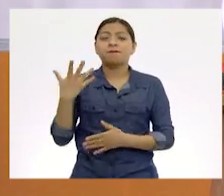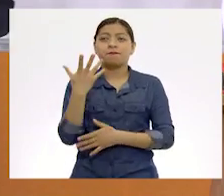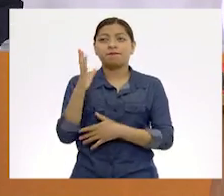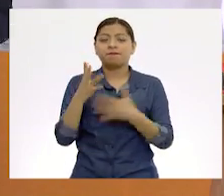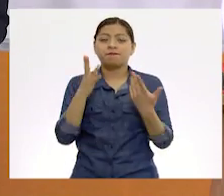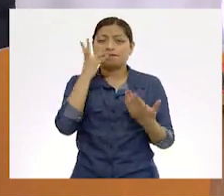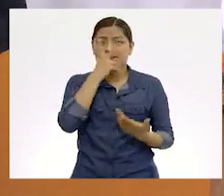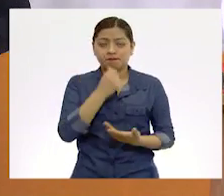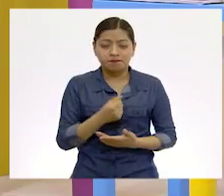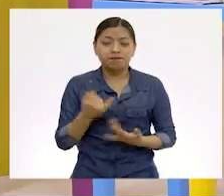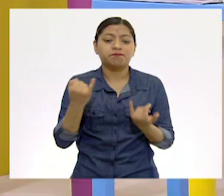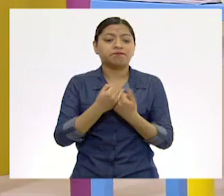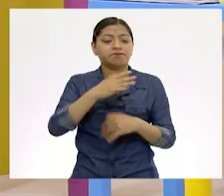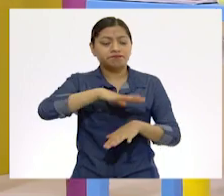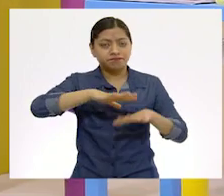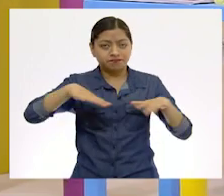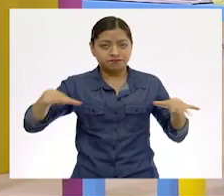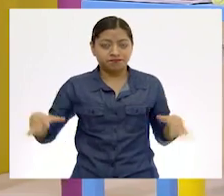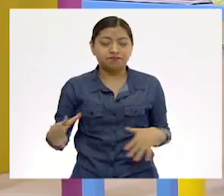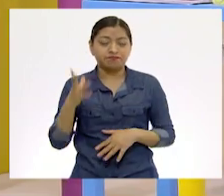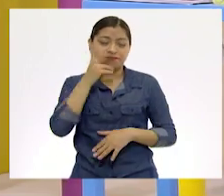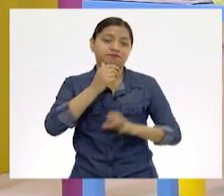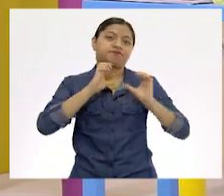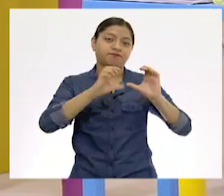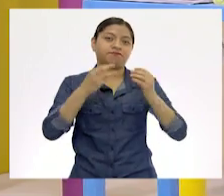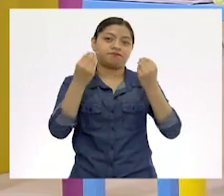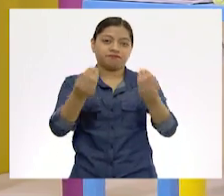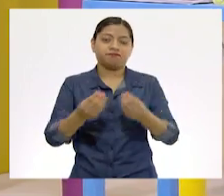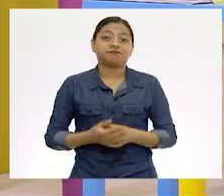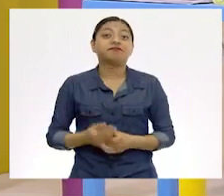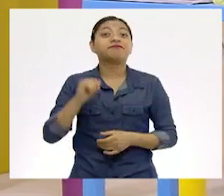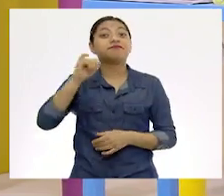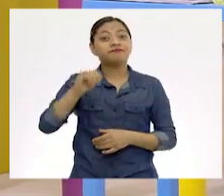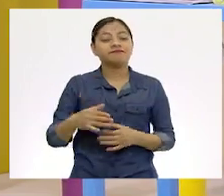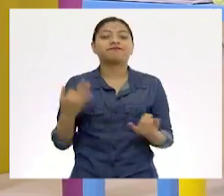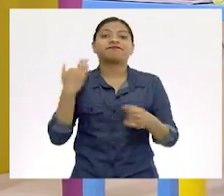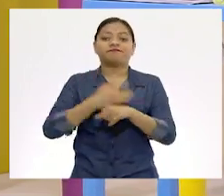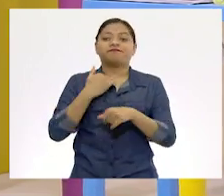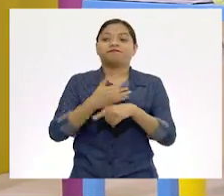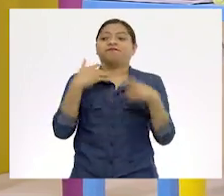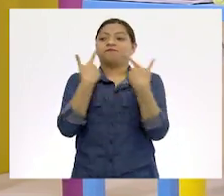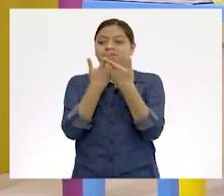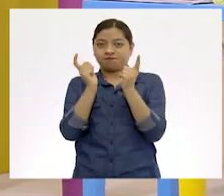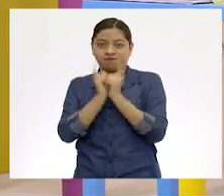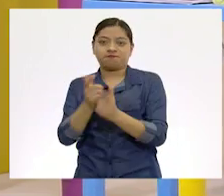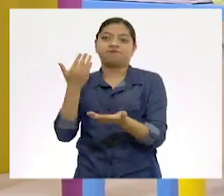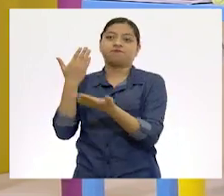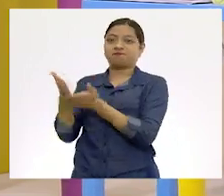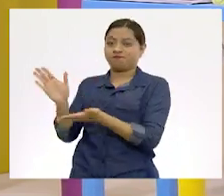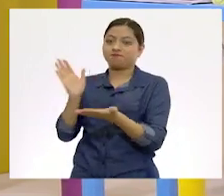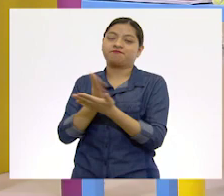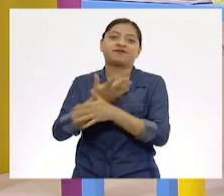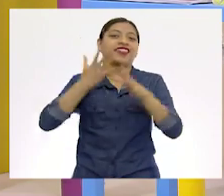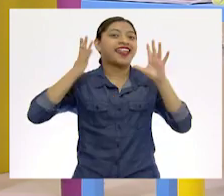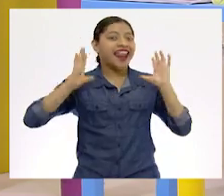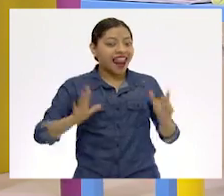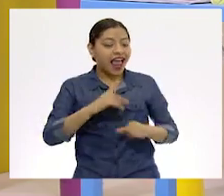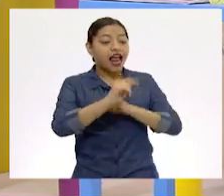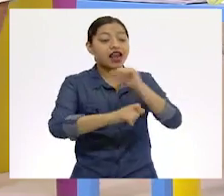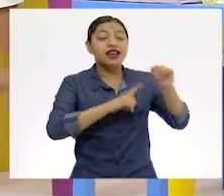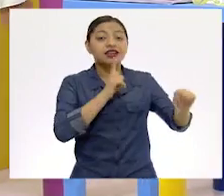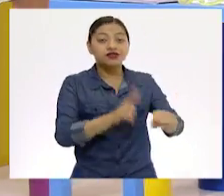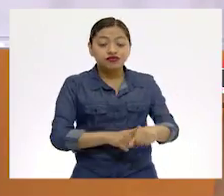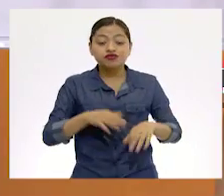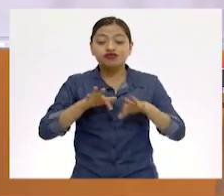cuidarlo mucho. Así es, Eric. Muy bien, pues ya tenemos una nueva clasificación. Animales que se desplazan